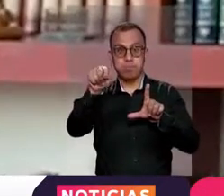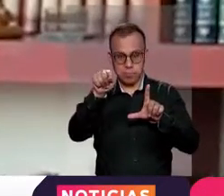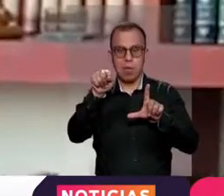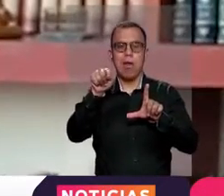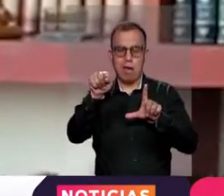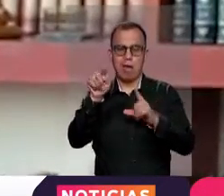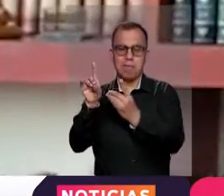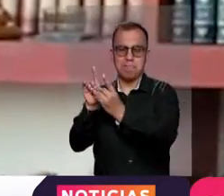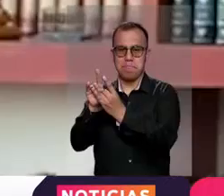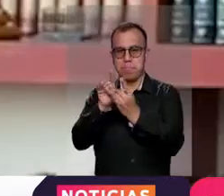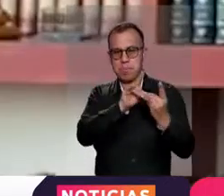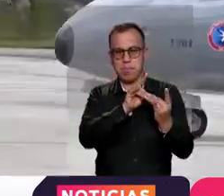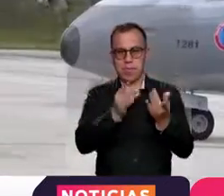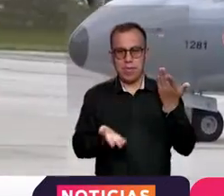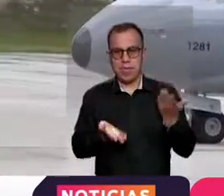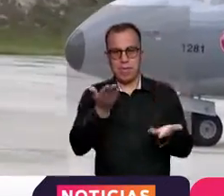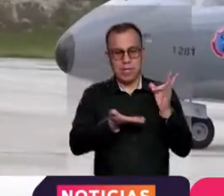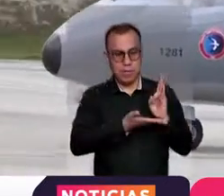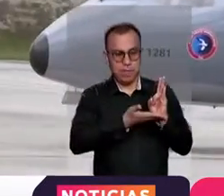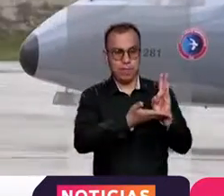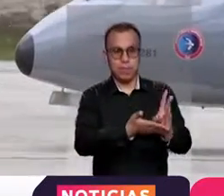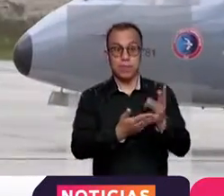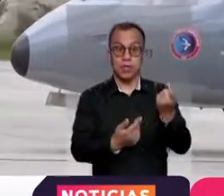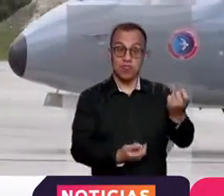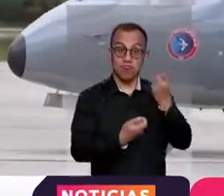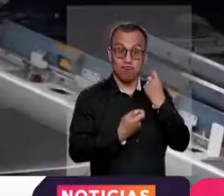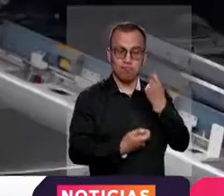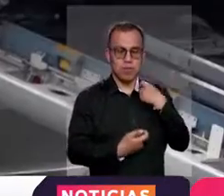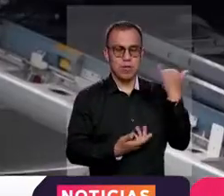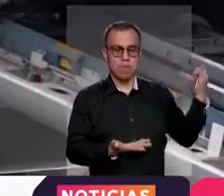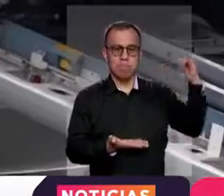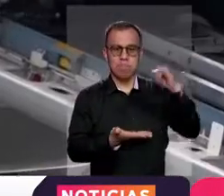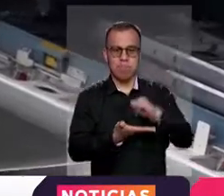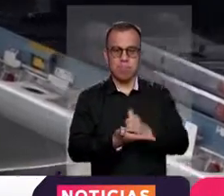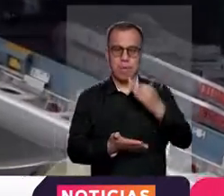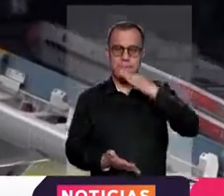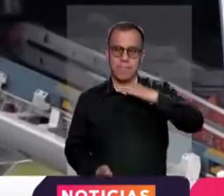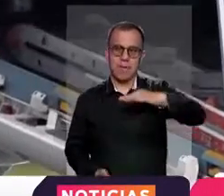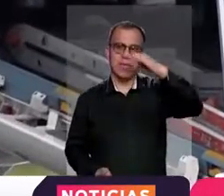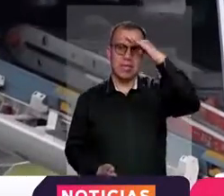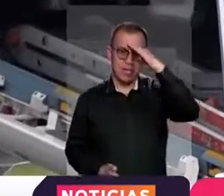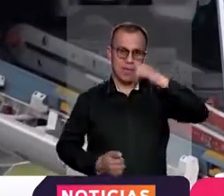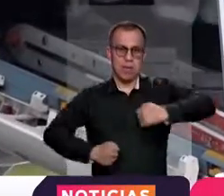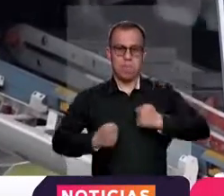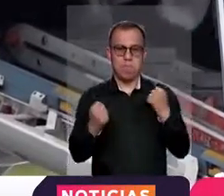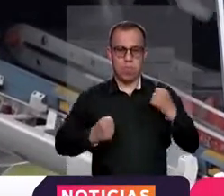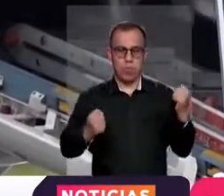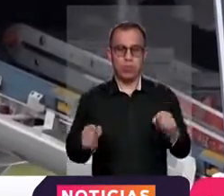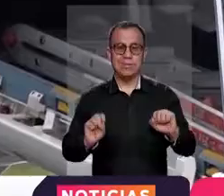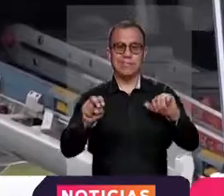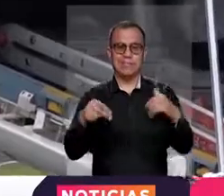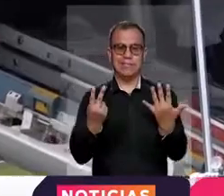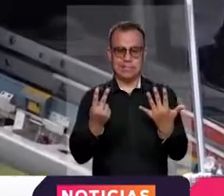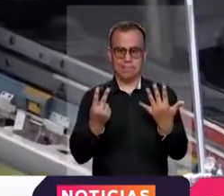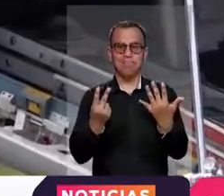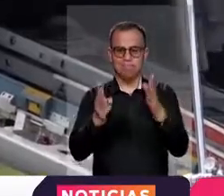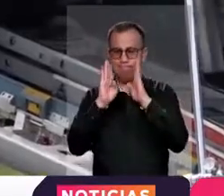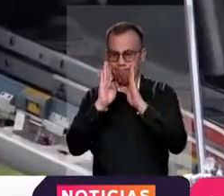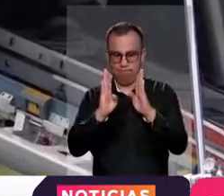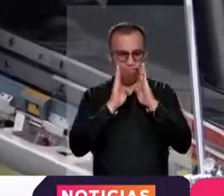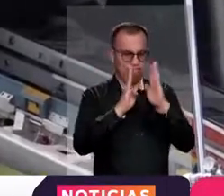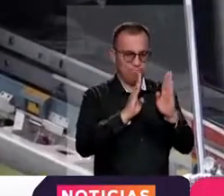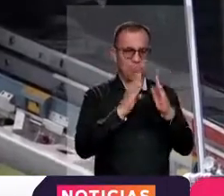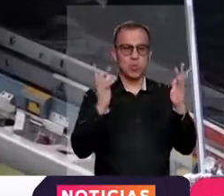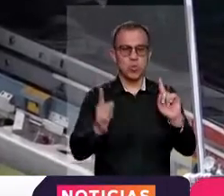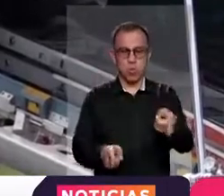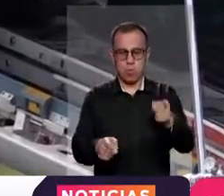de acuerdo al modelo epidemiológico. En las últimas horas fueron trasladadas desde Medellín a Bogotá 7 pacientes que requieren UCI por cuenta